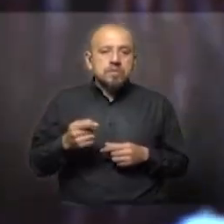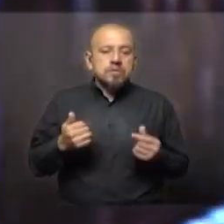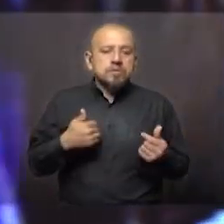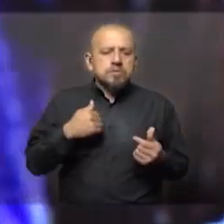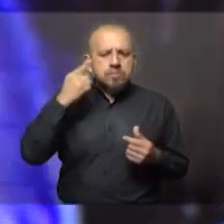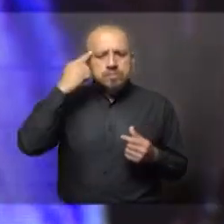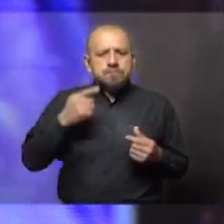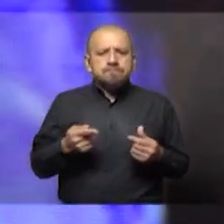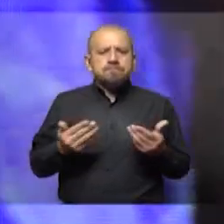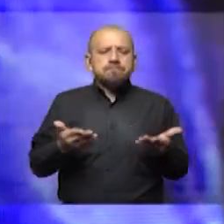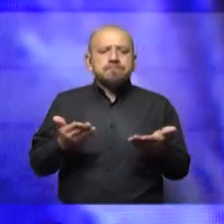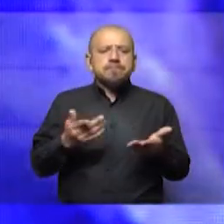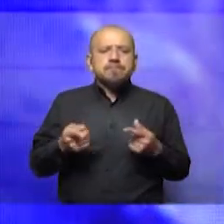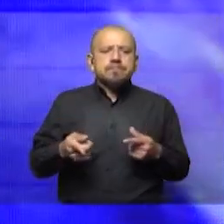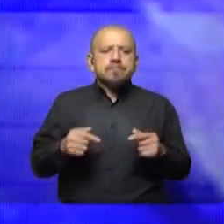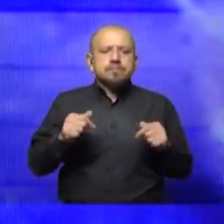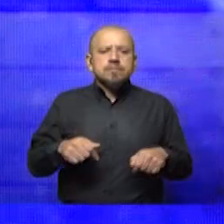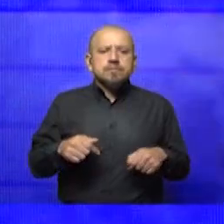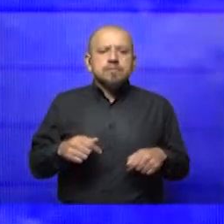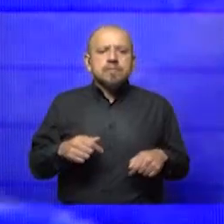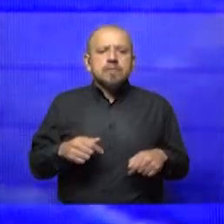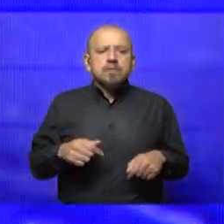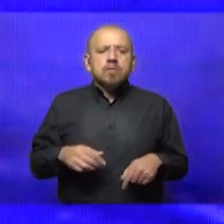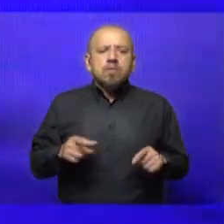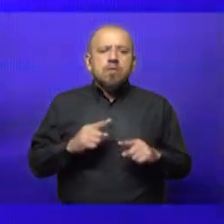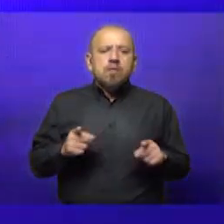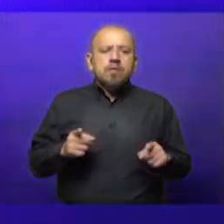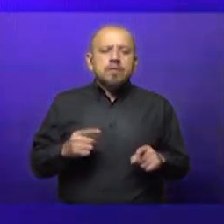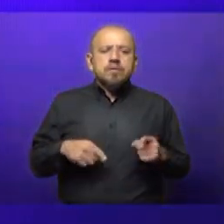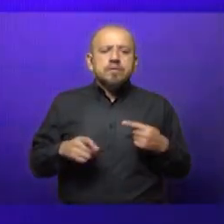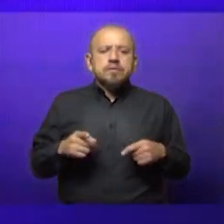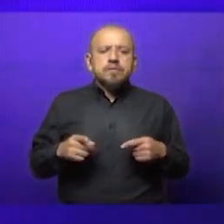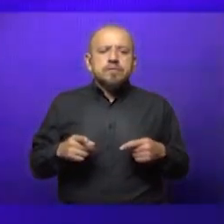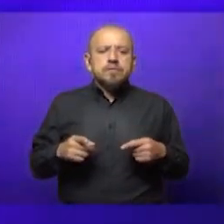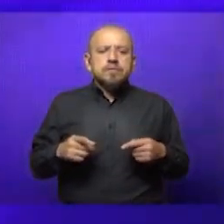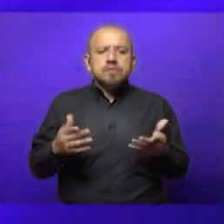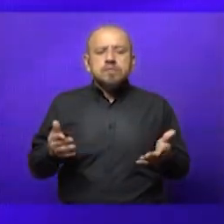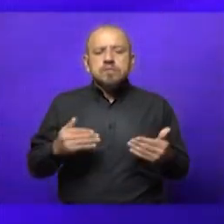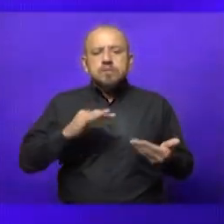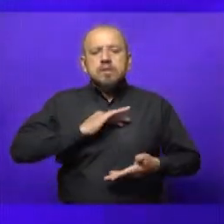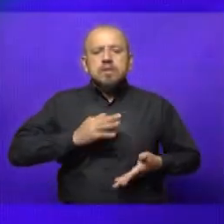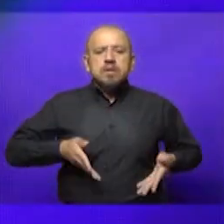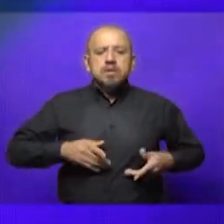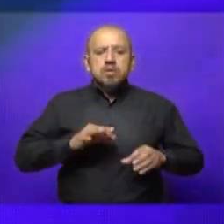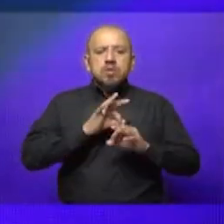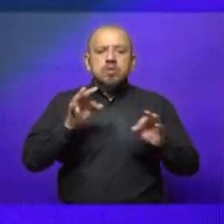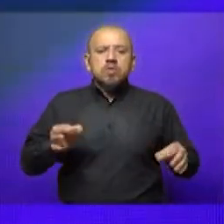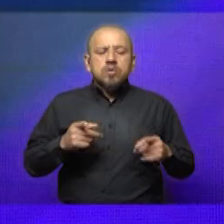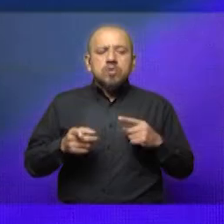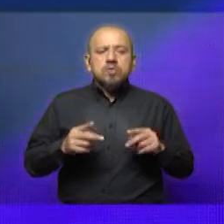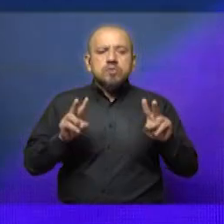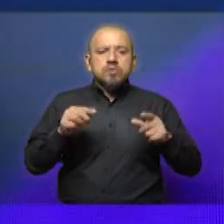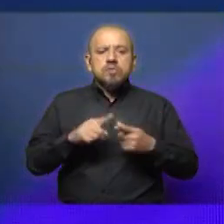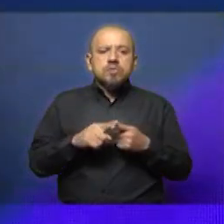estamos pensando digamos el cuidado hoy no nos es suficiente ya la categoría de género no o de sexo género como una